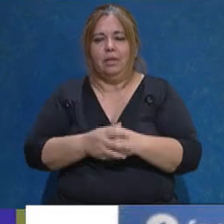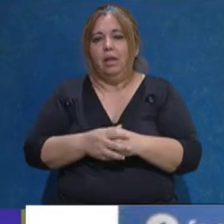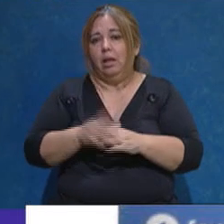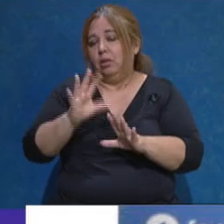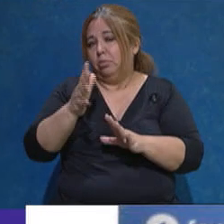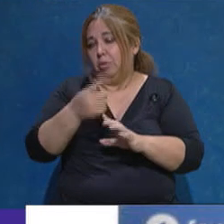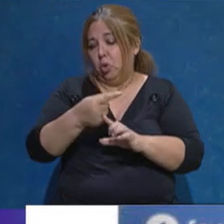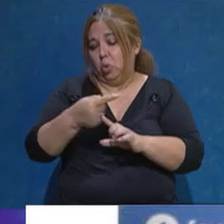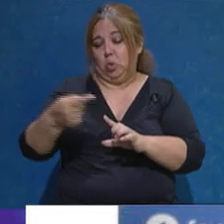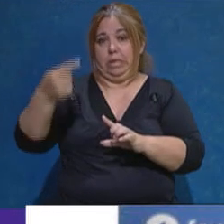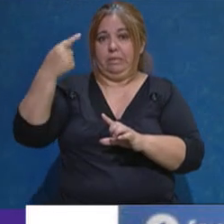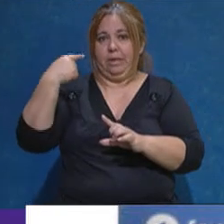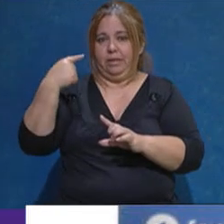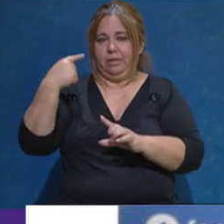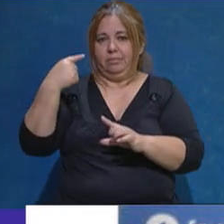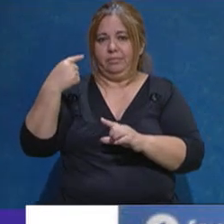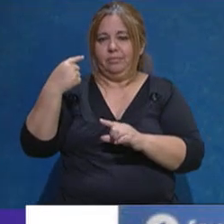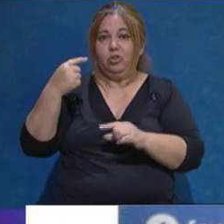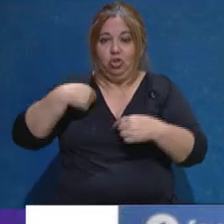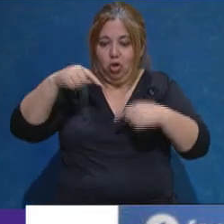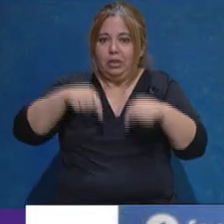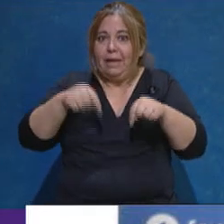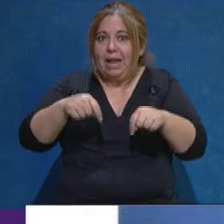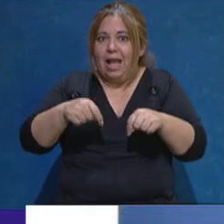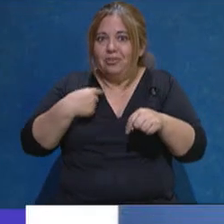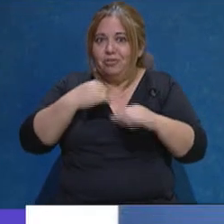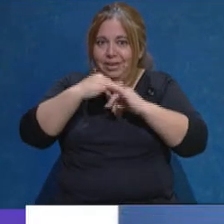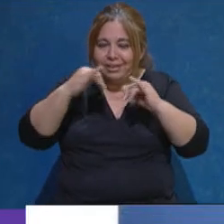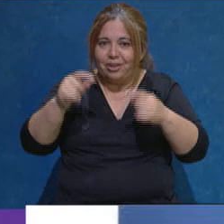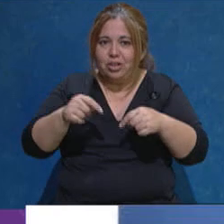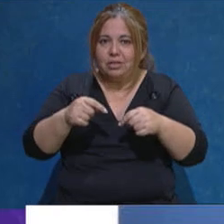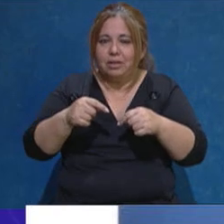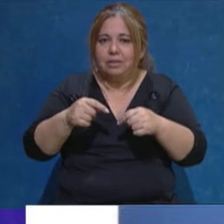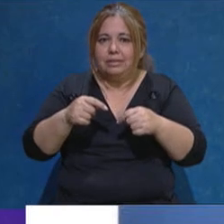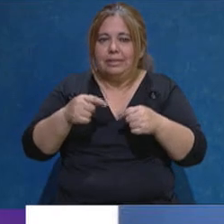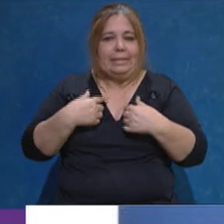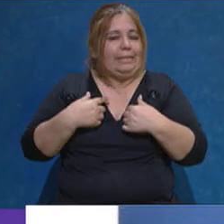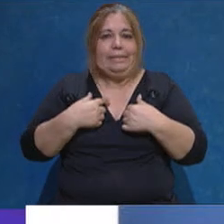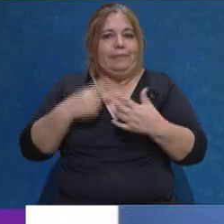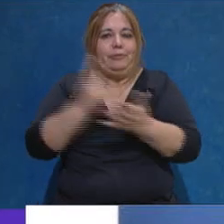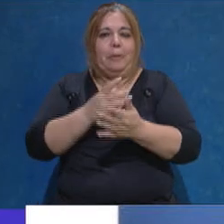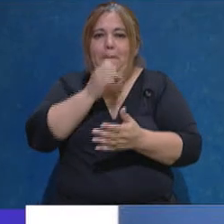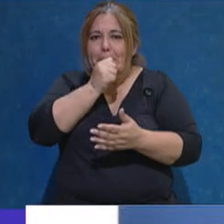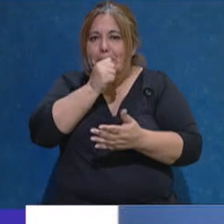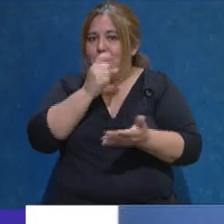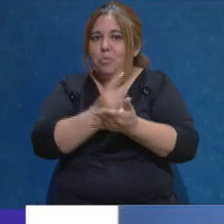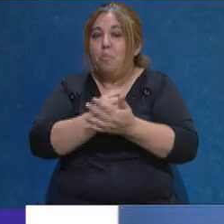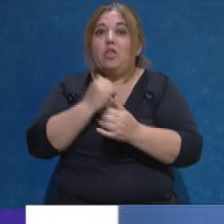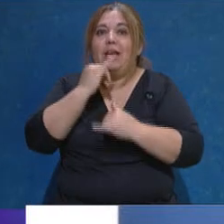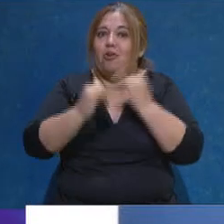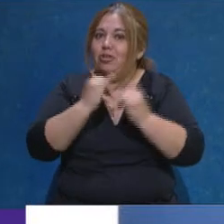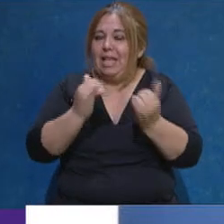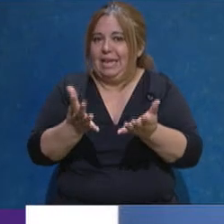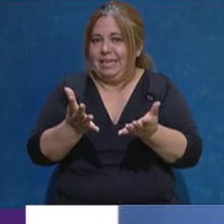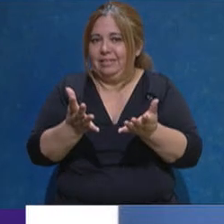semana atrás. Estaba aquí en estudios cuando se estaba produciendo ese procedimiento y no podía darles la noticia de que estábamos avanzando porque